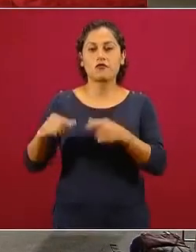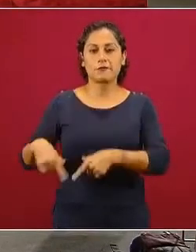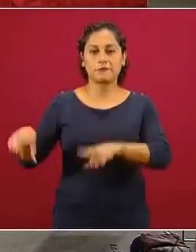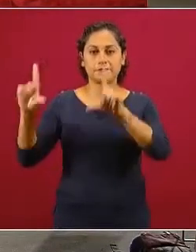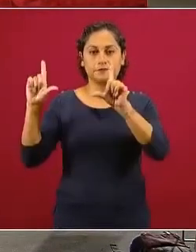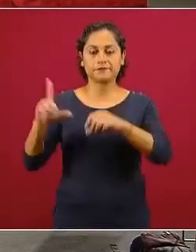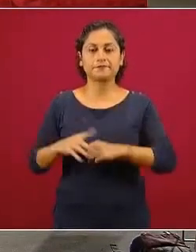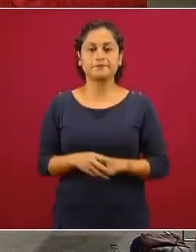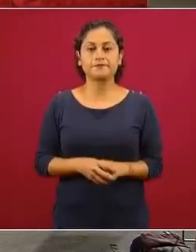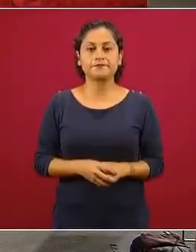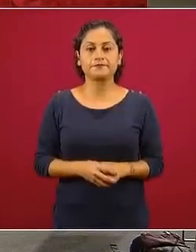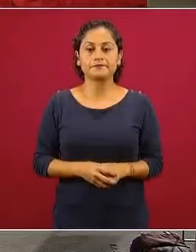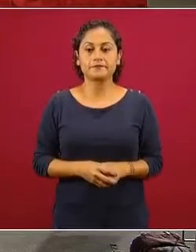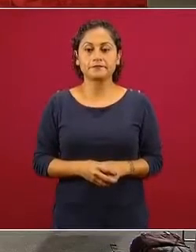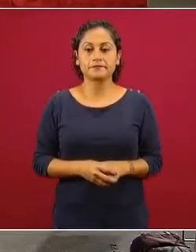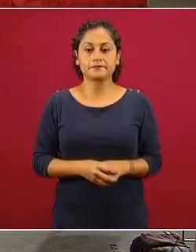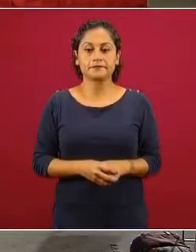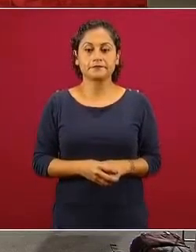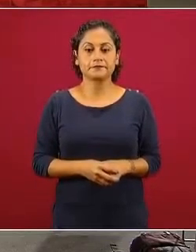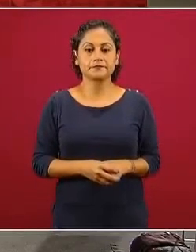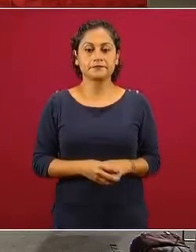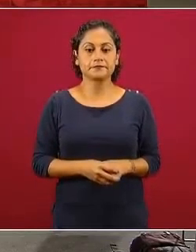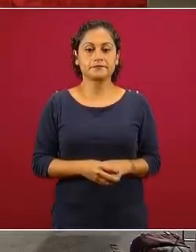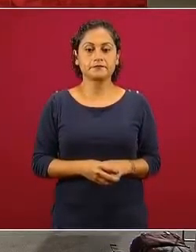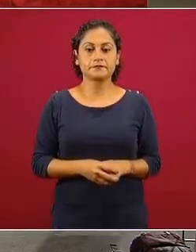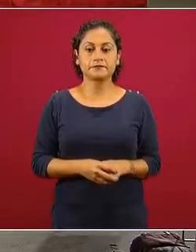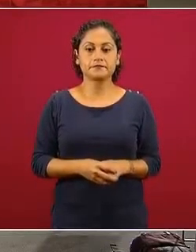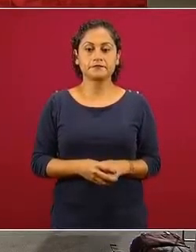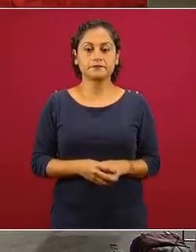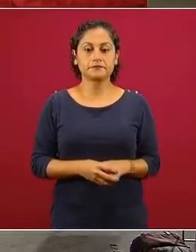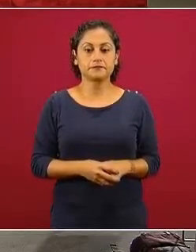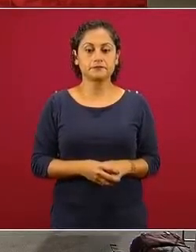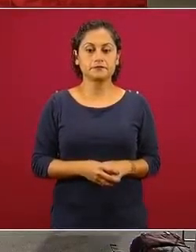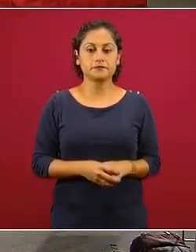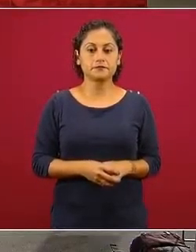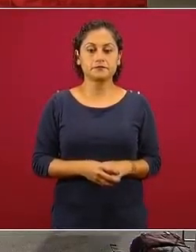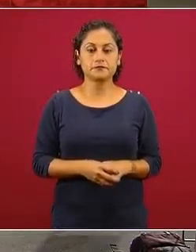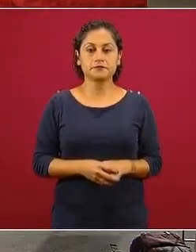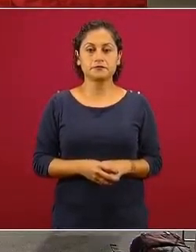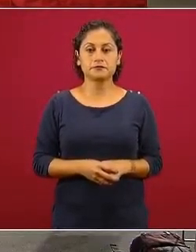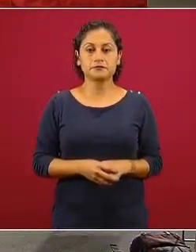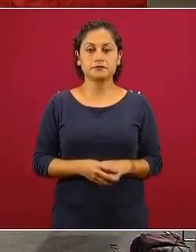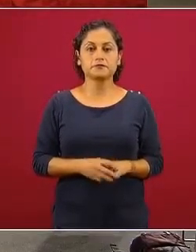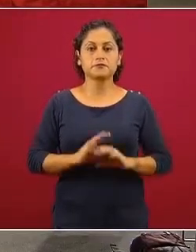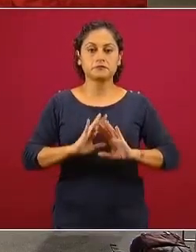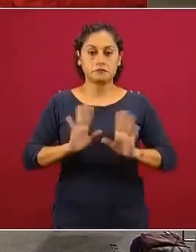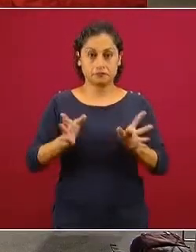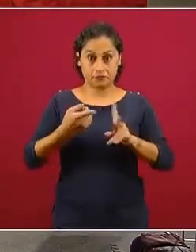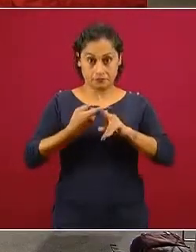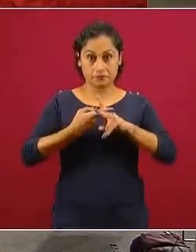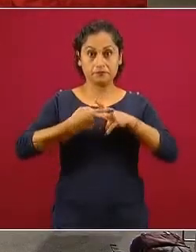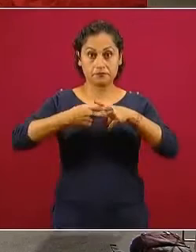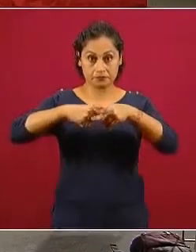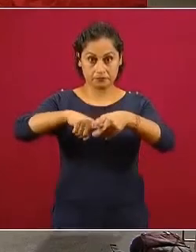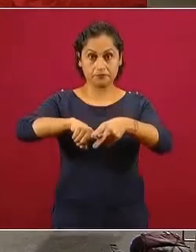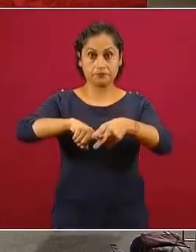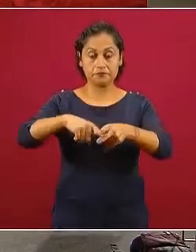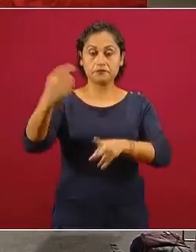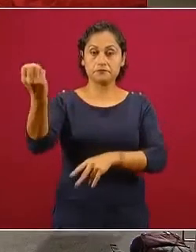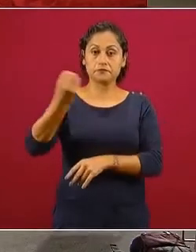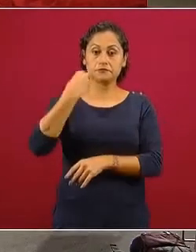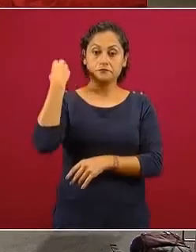favor. Estaríamos dando inicio precisamente a esta